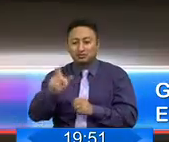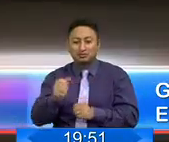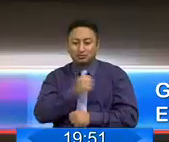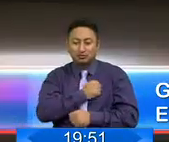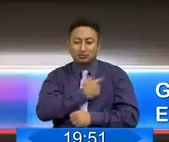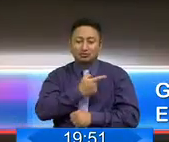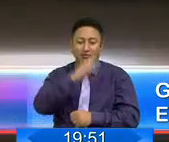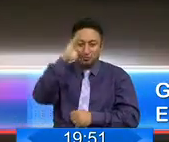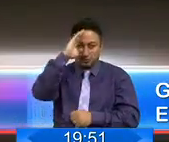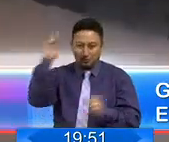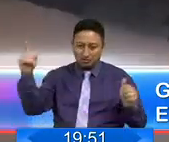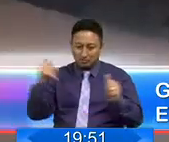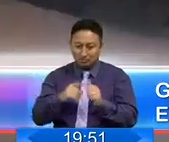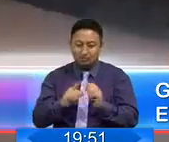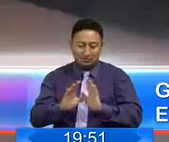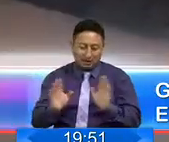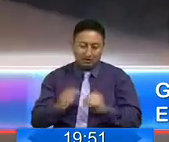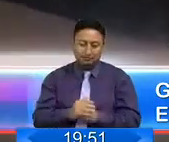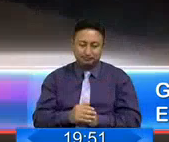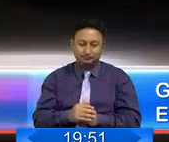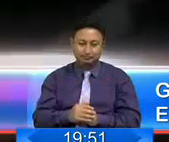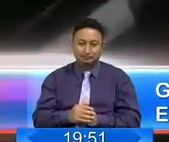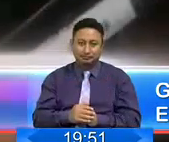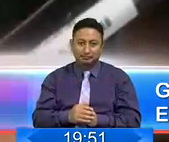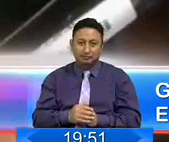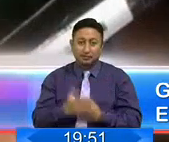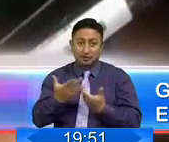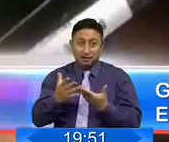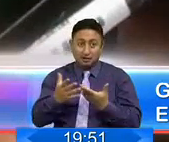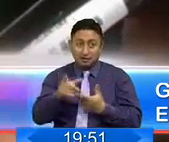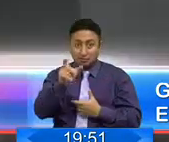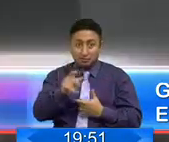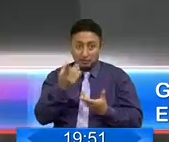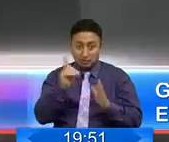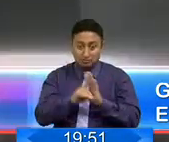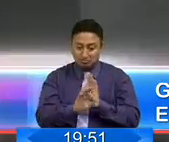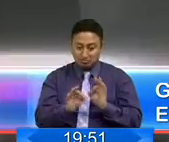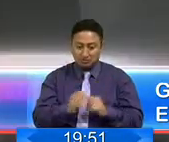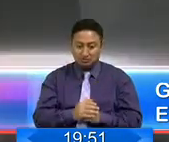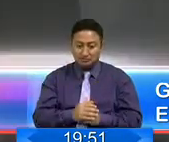la policía, hicieron todo, pero no llegaron a nada, no pusieron denuncia.